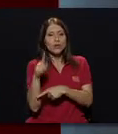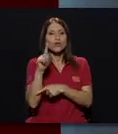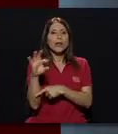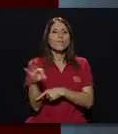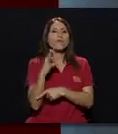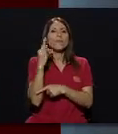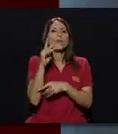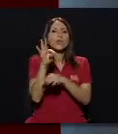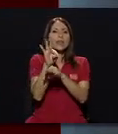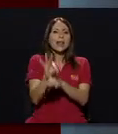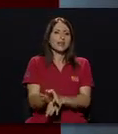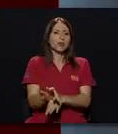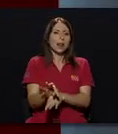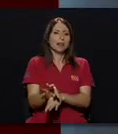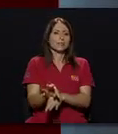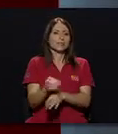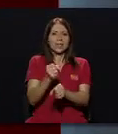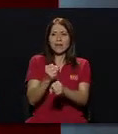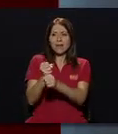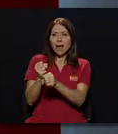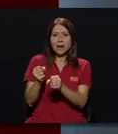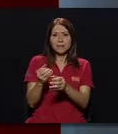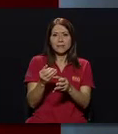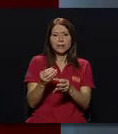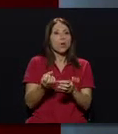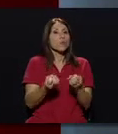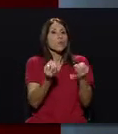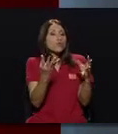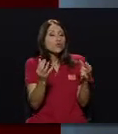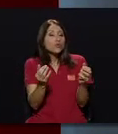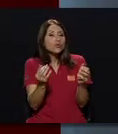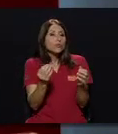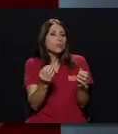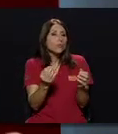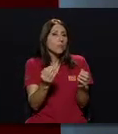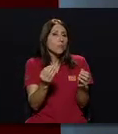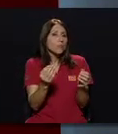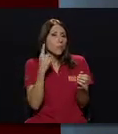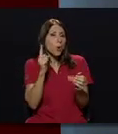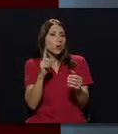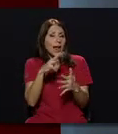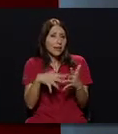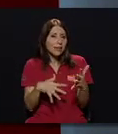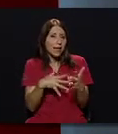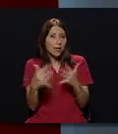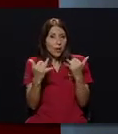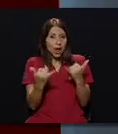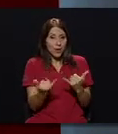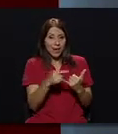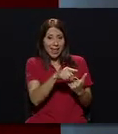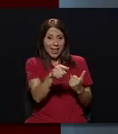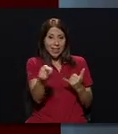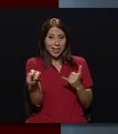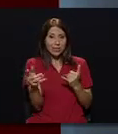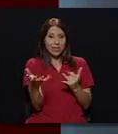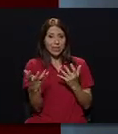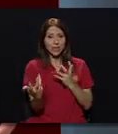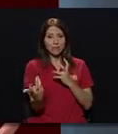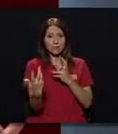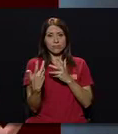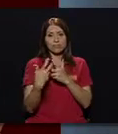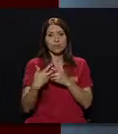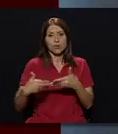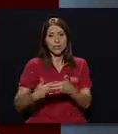sus colmenas, mucho es por calendario, y lógicamente ahora lo que requiere es adaptar su manejo a la